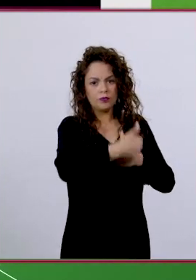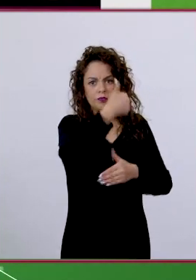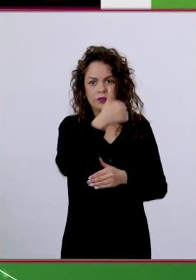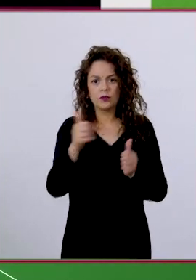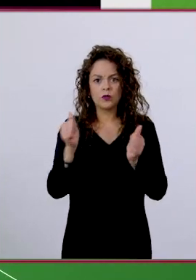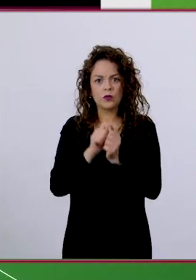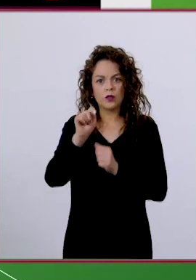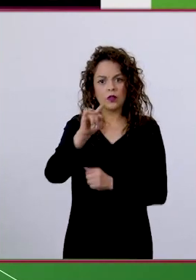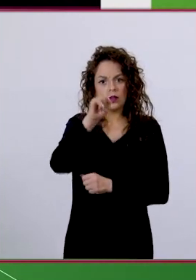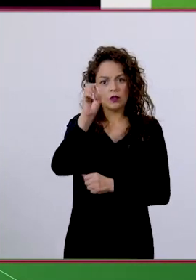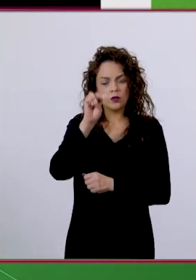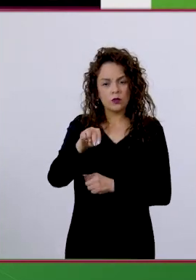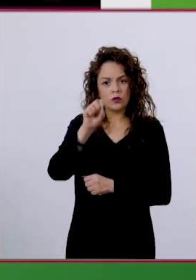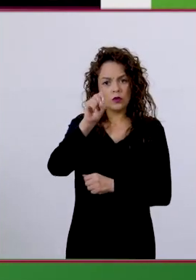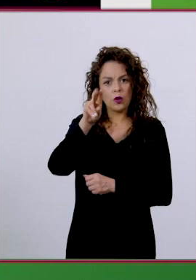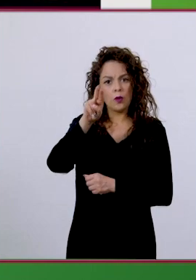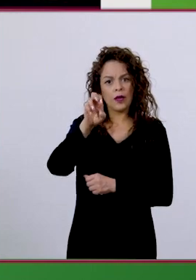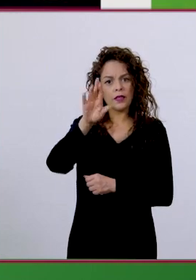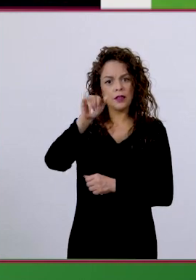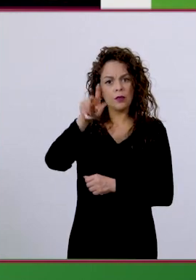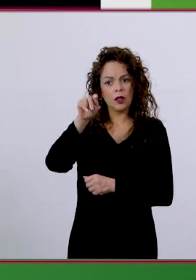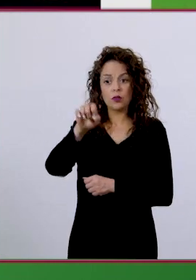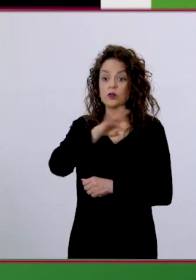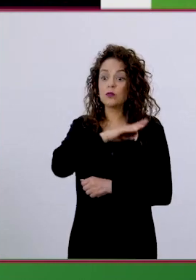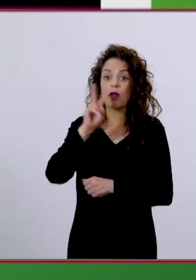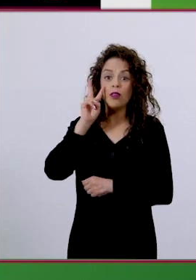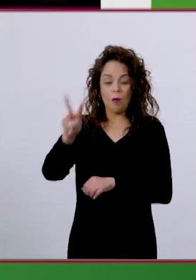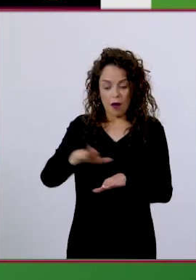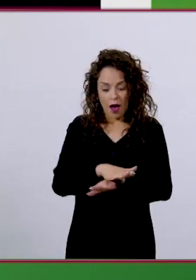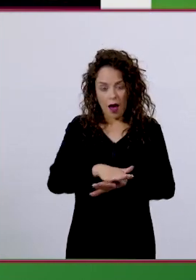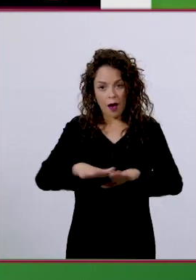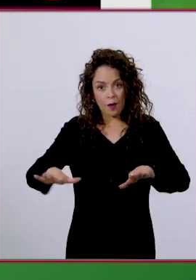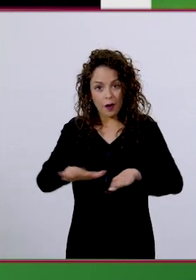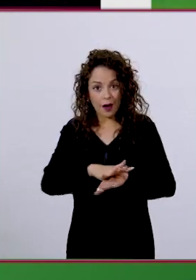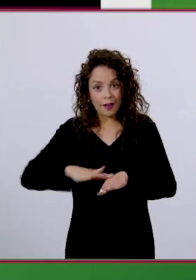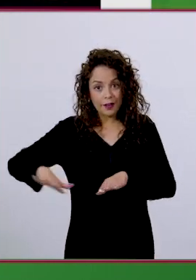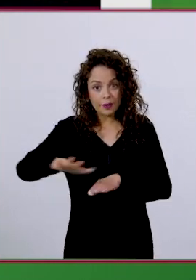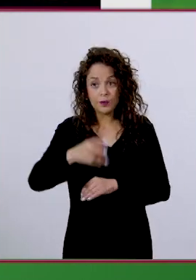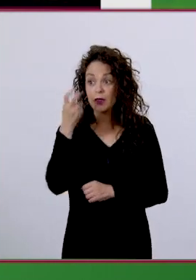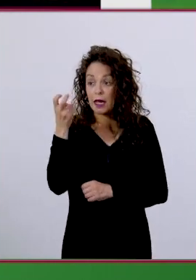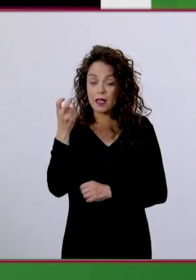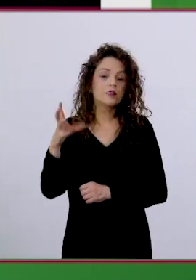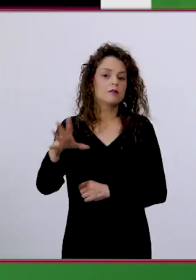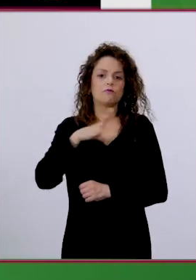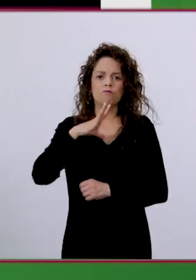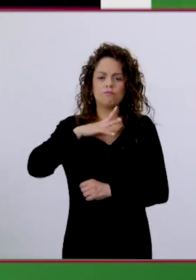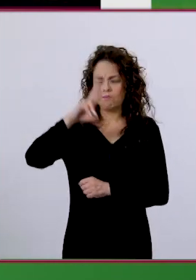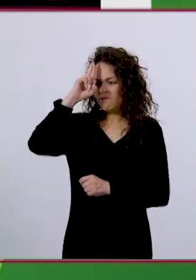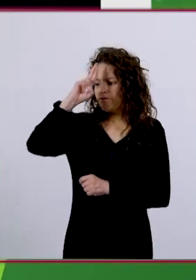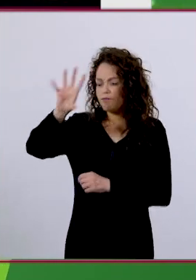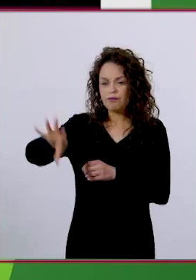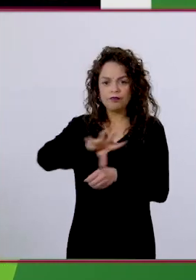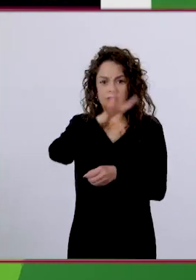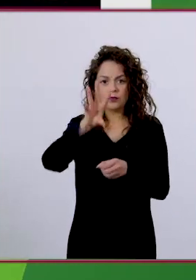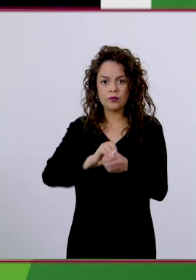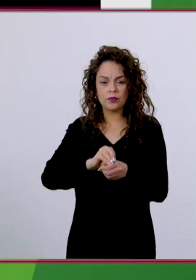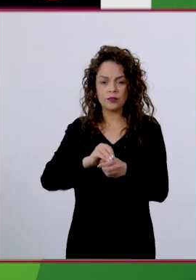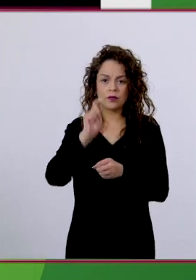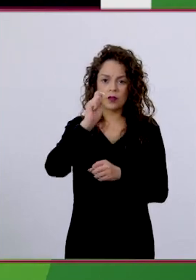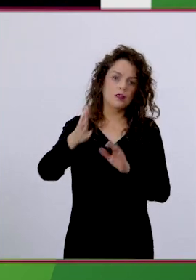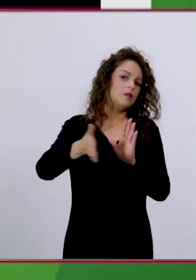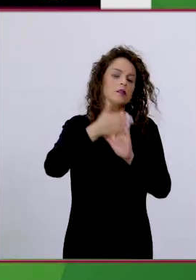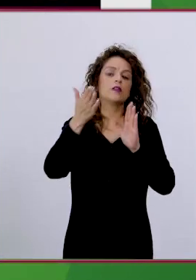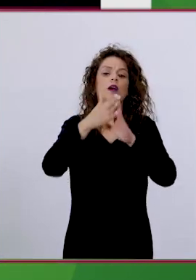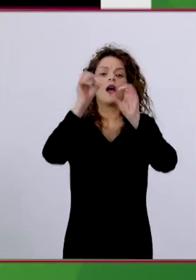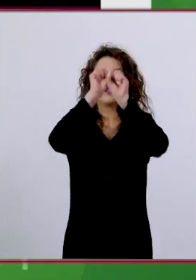con sobrecimientos, que son los que se pueden apreciar en la parte de abajo. Esta vivienda respeta completamente el sistema constructivo, ya que